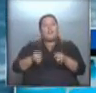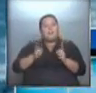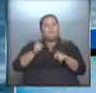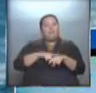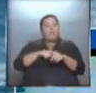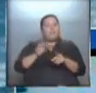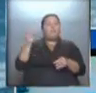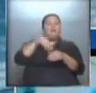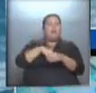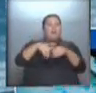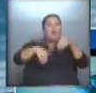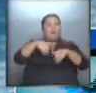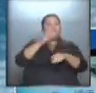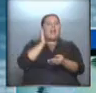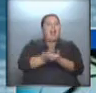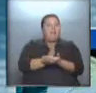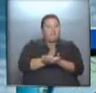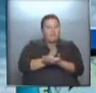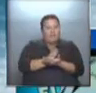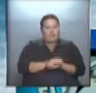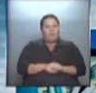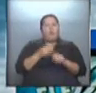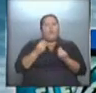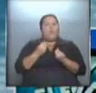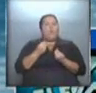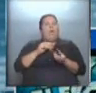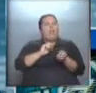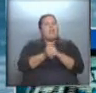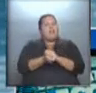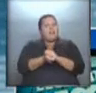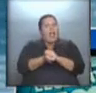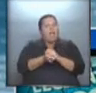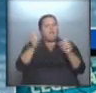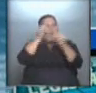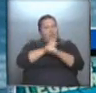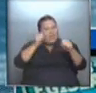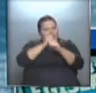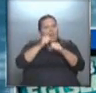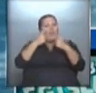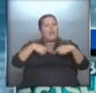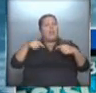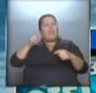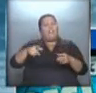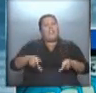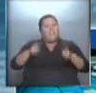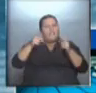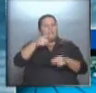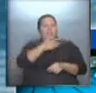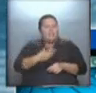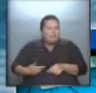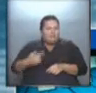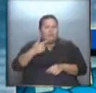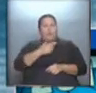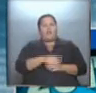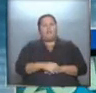introduce las elecciones de medio término. ¿Cuál era, por supuesto, toda reforma en ingeniería, en la arquitectura institucional o electoral?